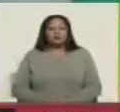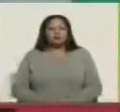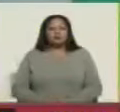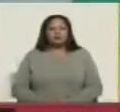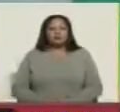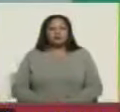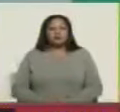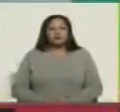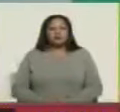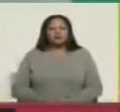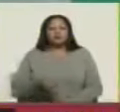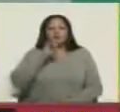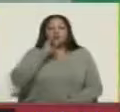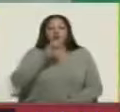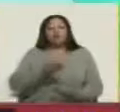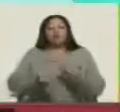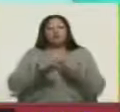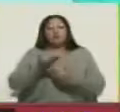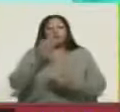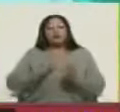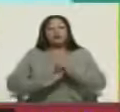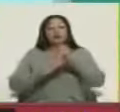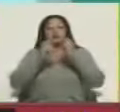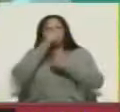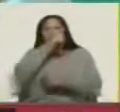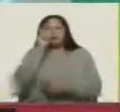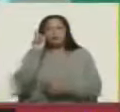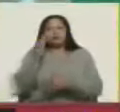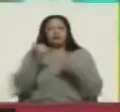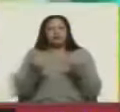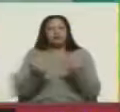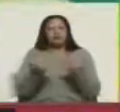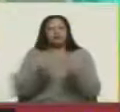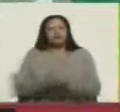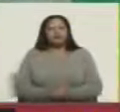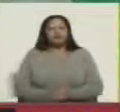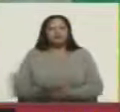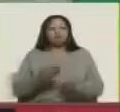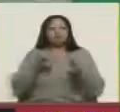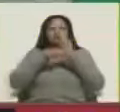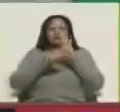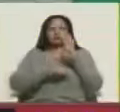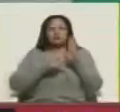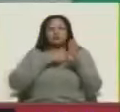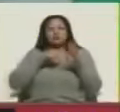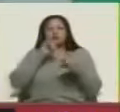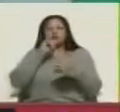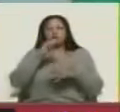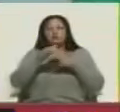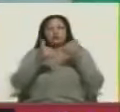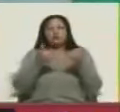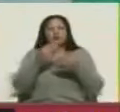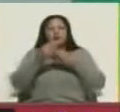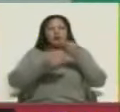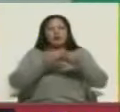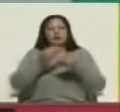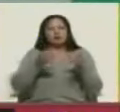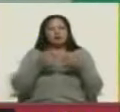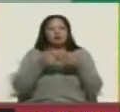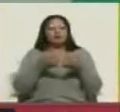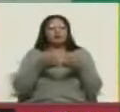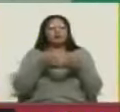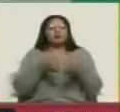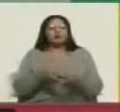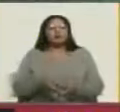información importante a esta hora desde la Dirección Nacional del Partido Socialista Unido de Venezuela, en el marco de lo que ha sido también ese anuncio que ha hecho el ente